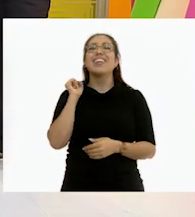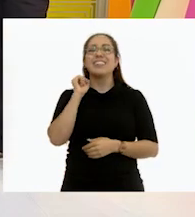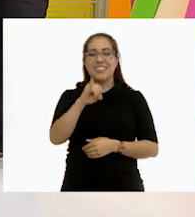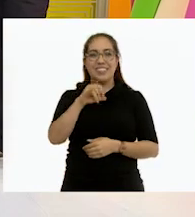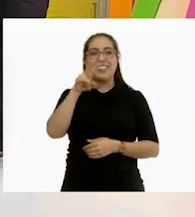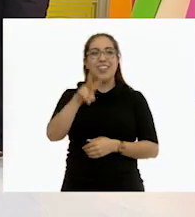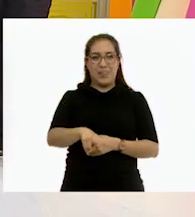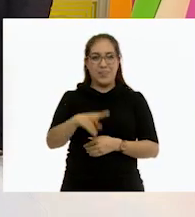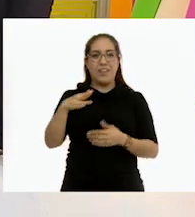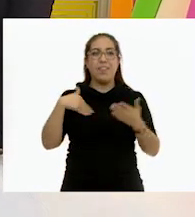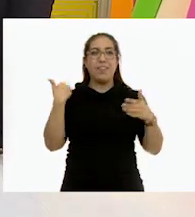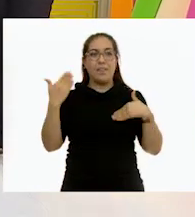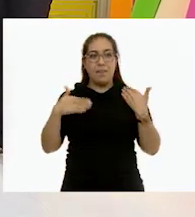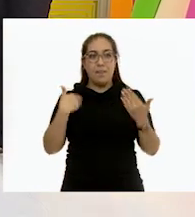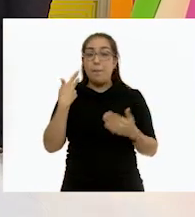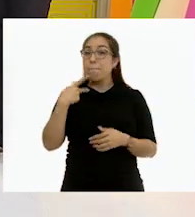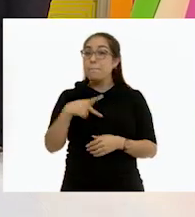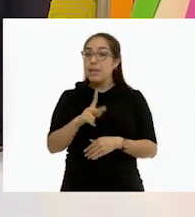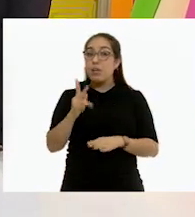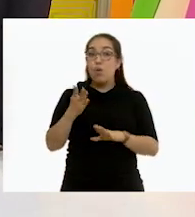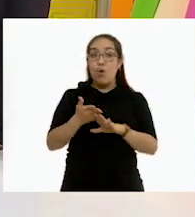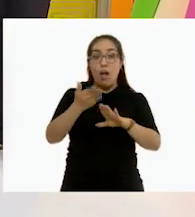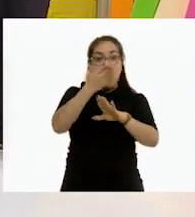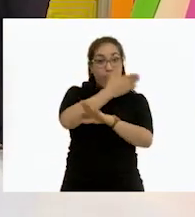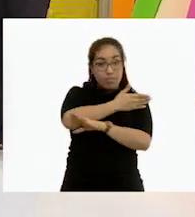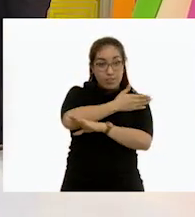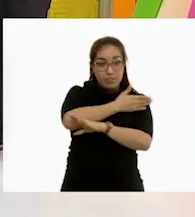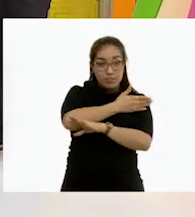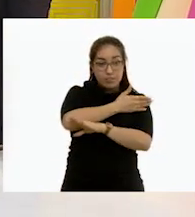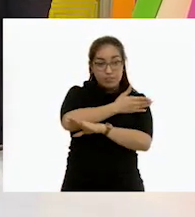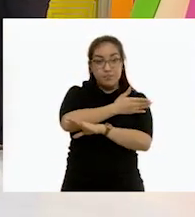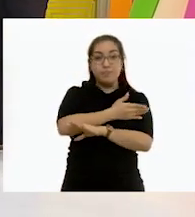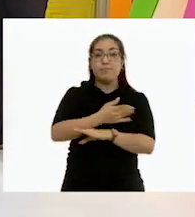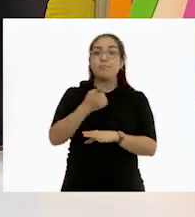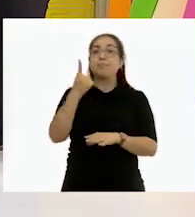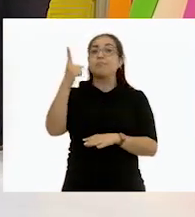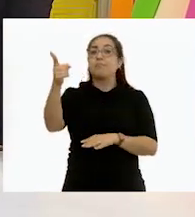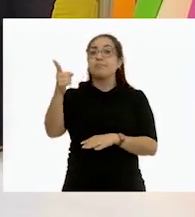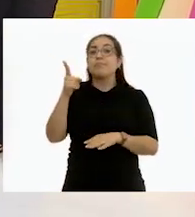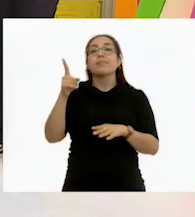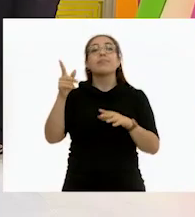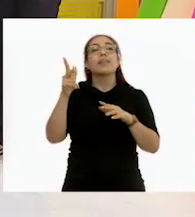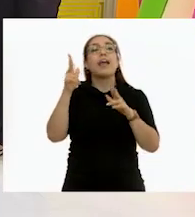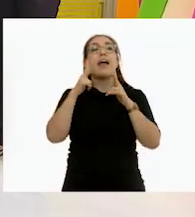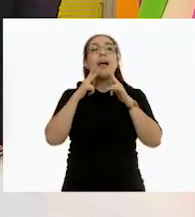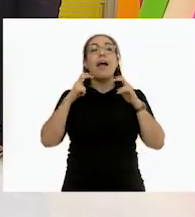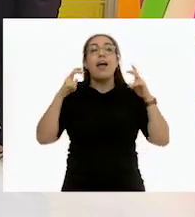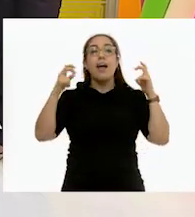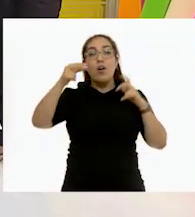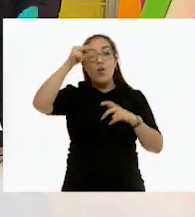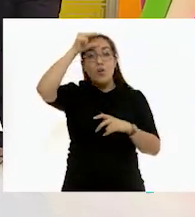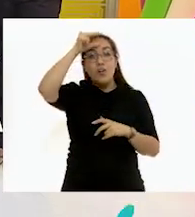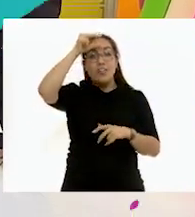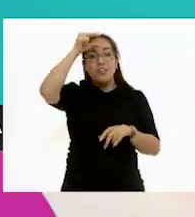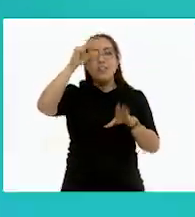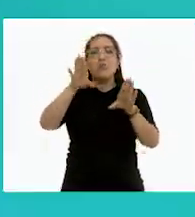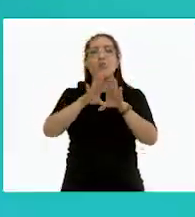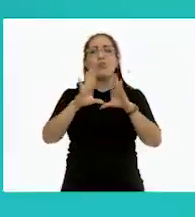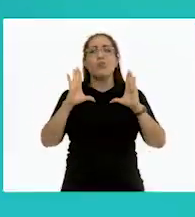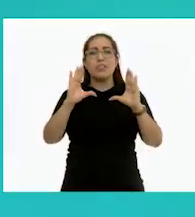estuvo muy divertida. Pero antes de continuar con eso, vámonos corriendo con Ajo Listo para que nos enseñe cómo lavarnos las manos